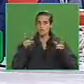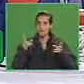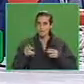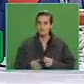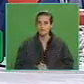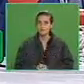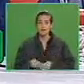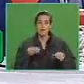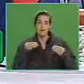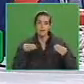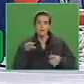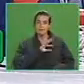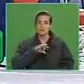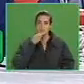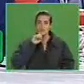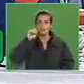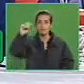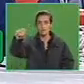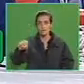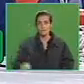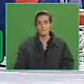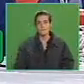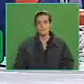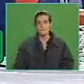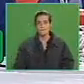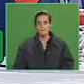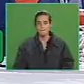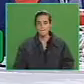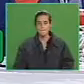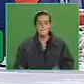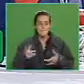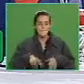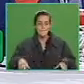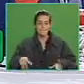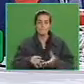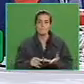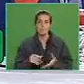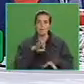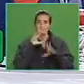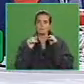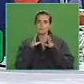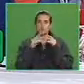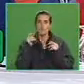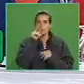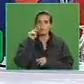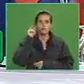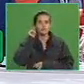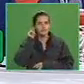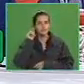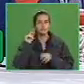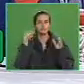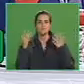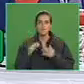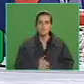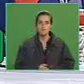de la ética socialista. Un espacio donde nos formamos todos y todas.